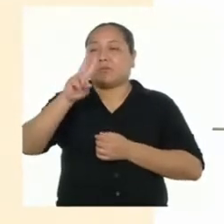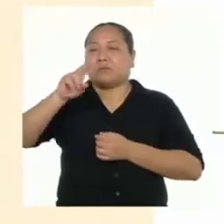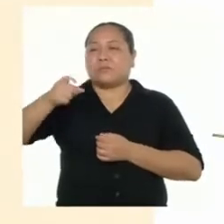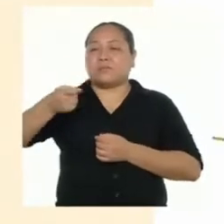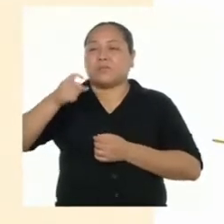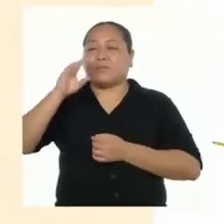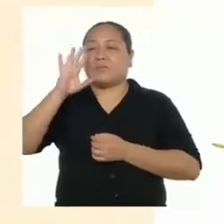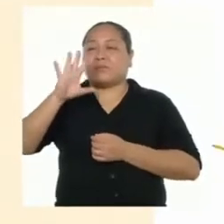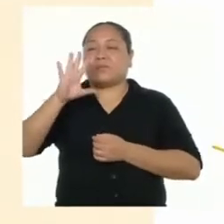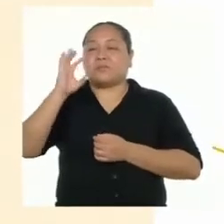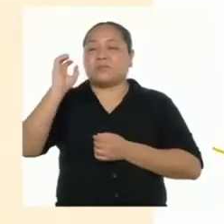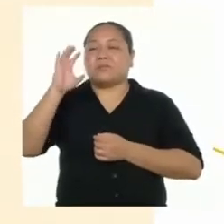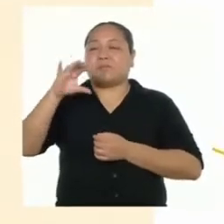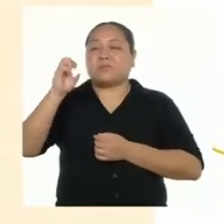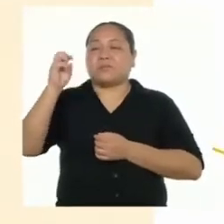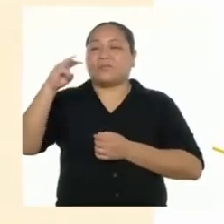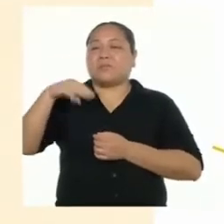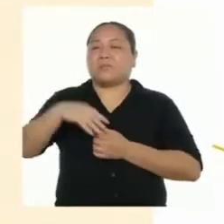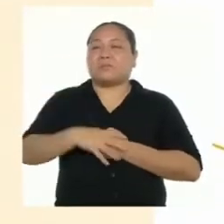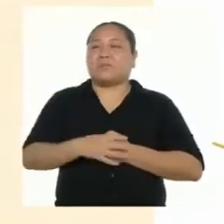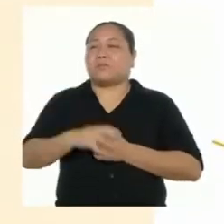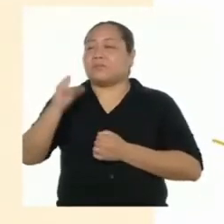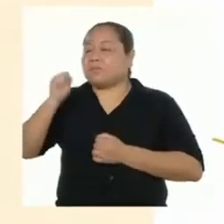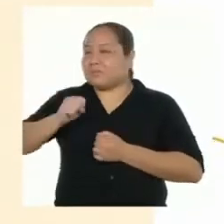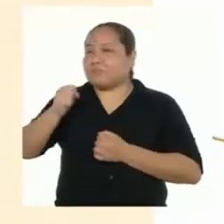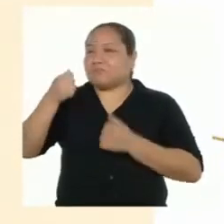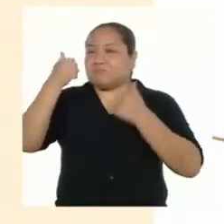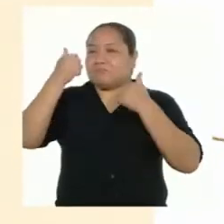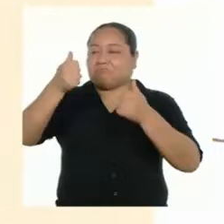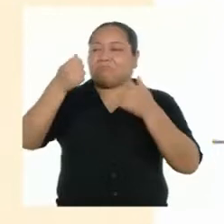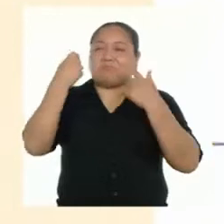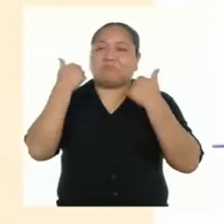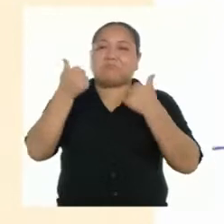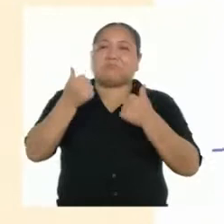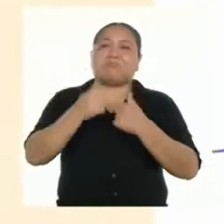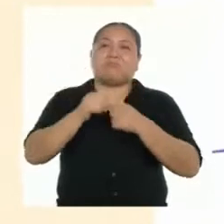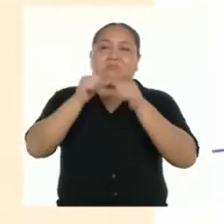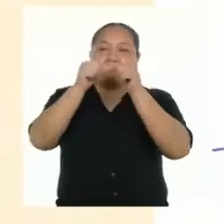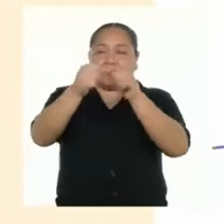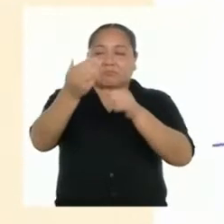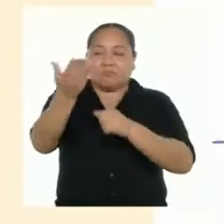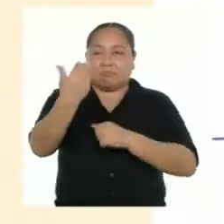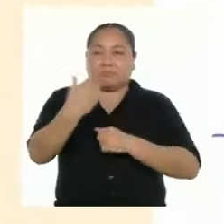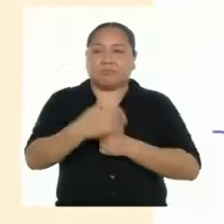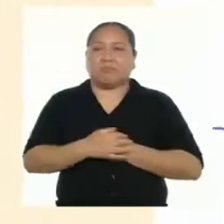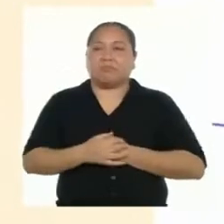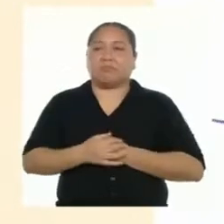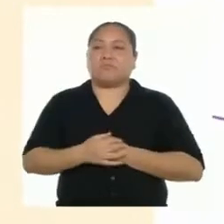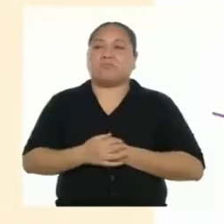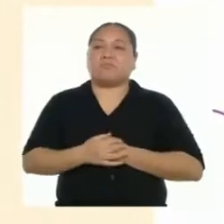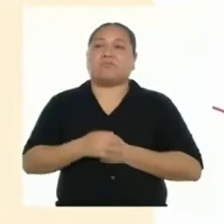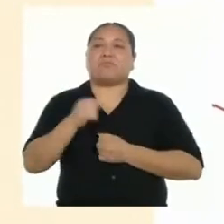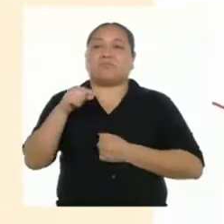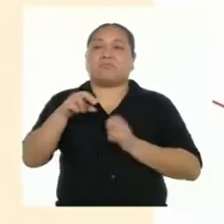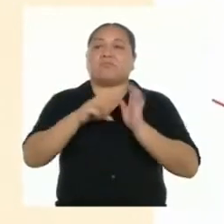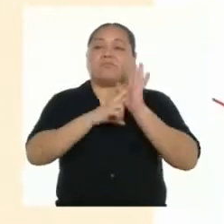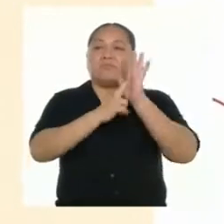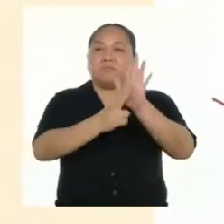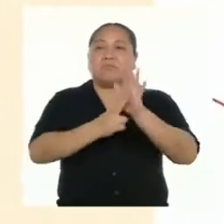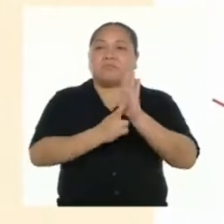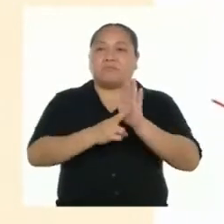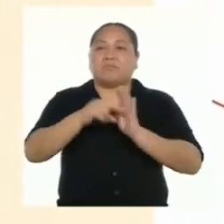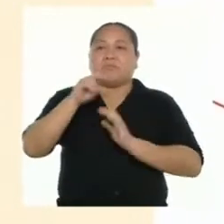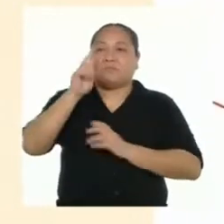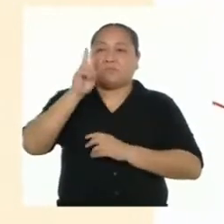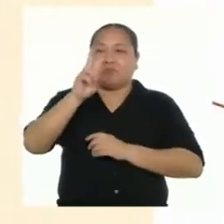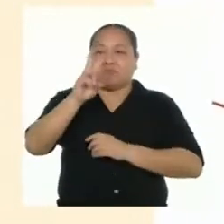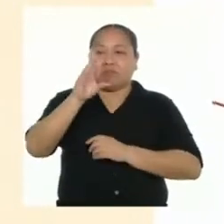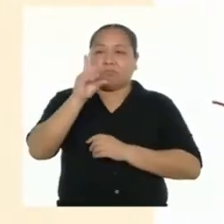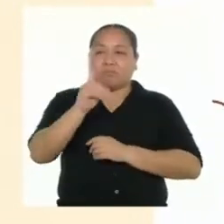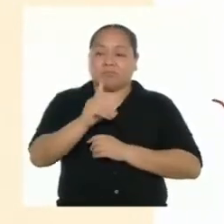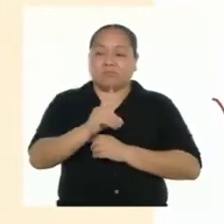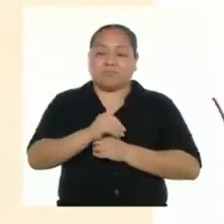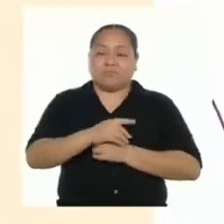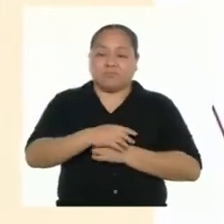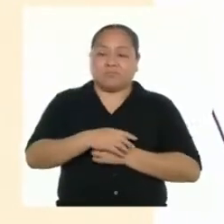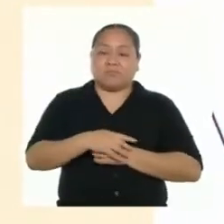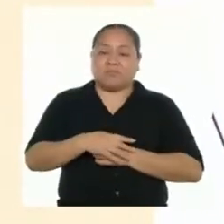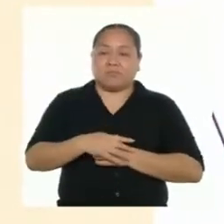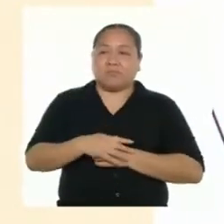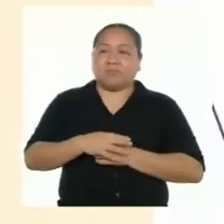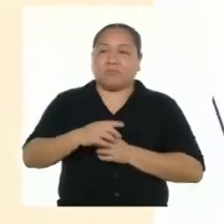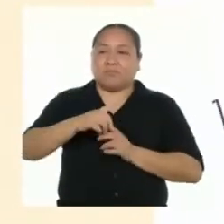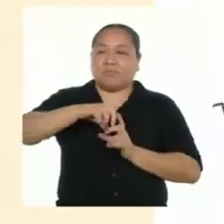que definen un cilindro. Por ahora, todo bien. Sigue. Ahora, para representar el diseño 2D, hago